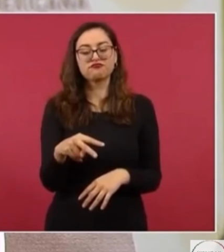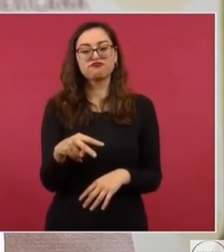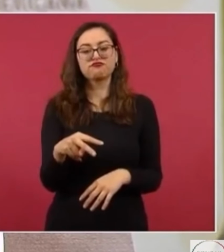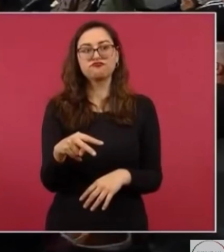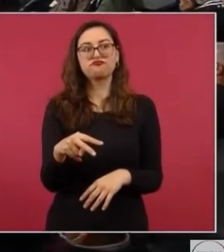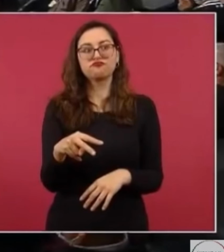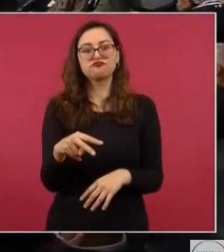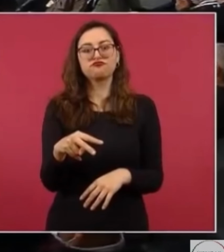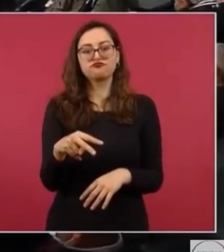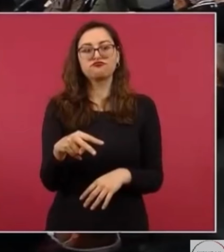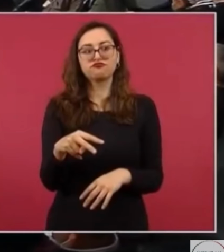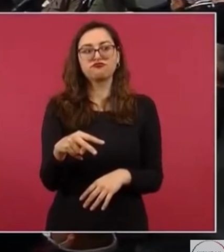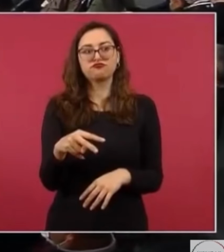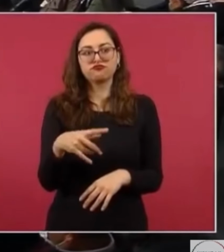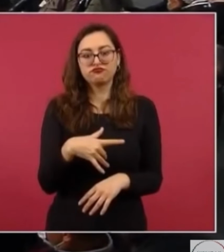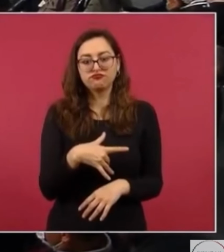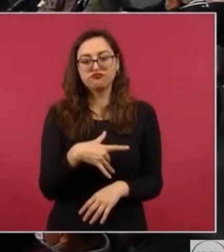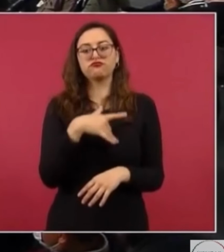ha